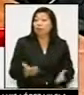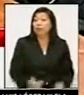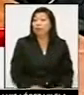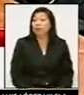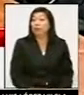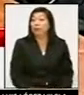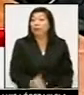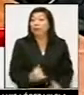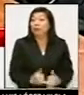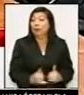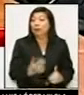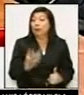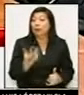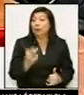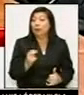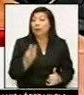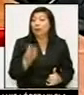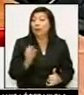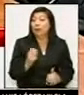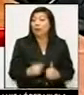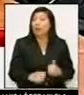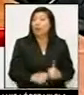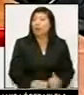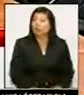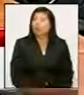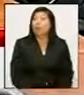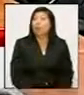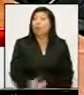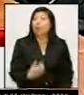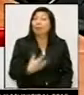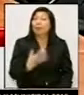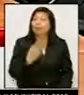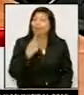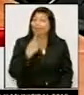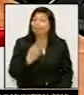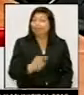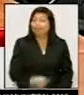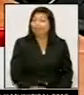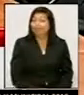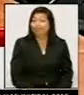los últimos 30 o 40 años. Eso es lo que quería decirles.